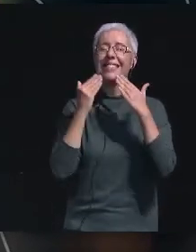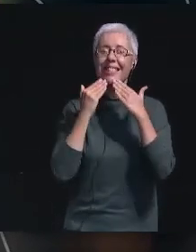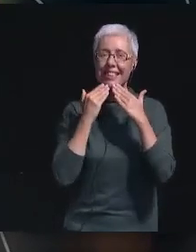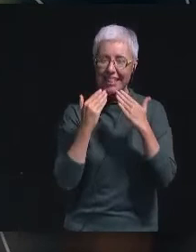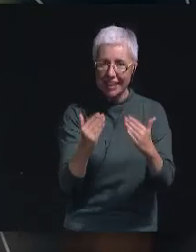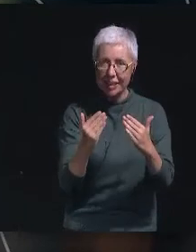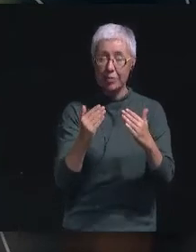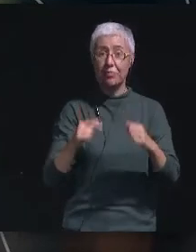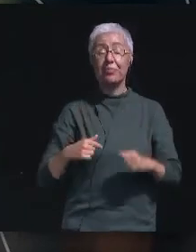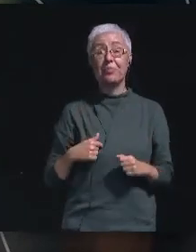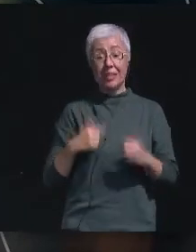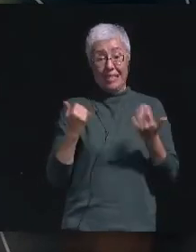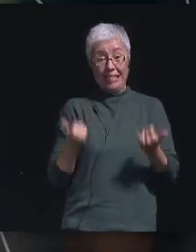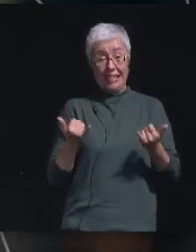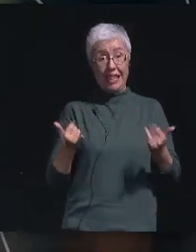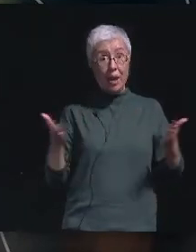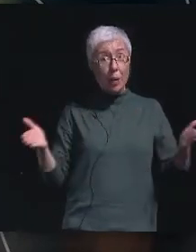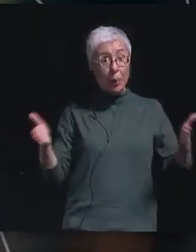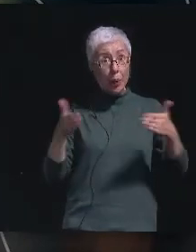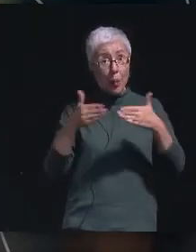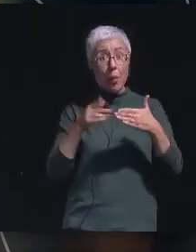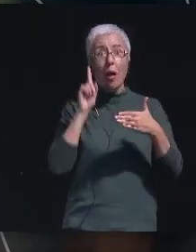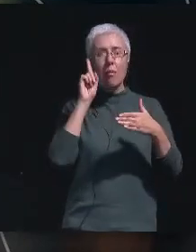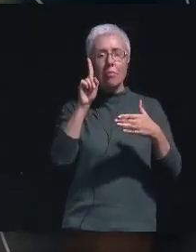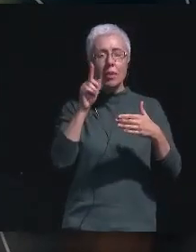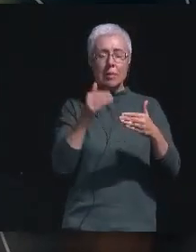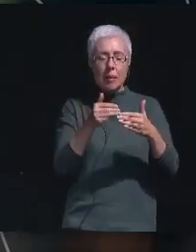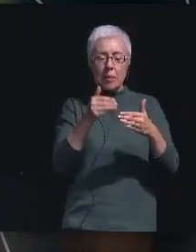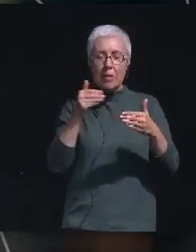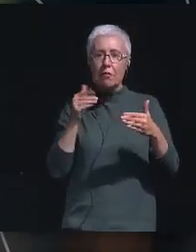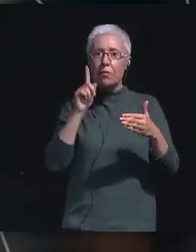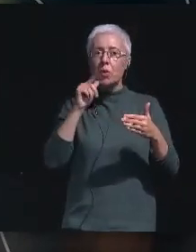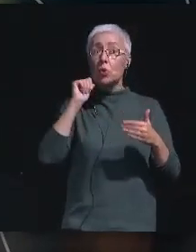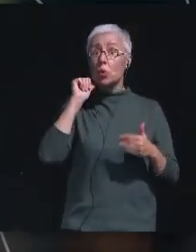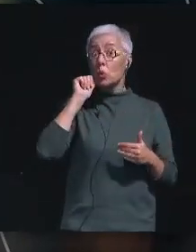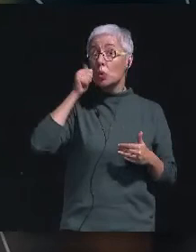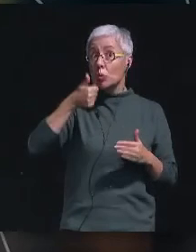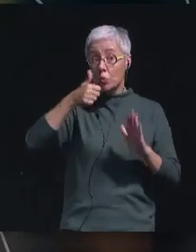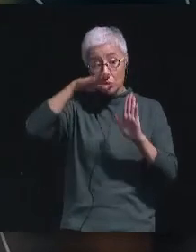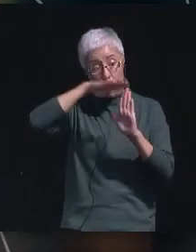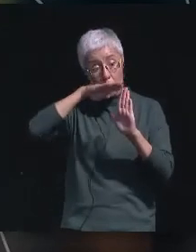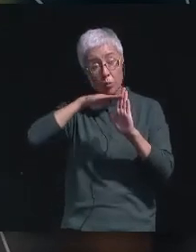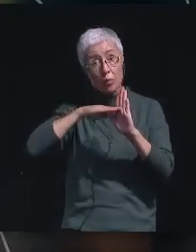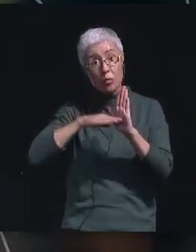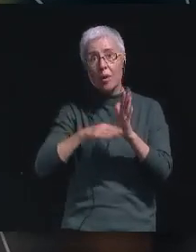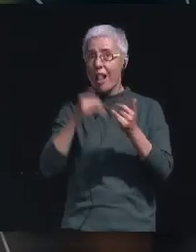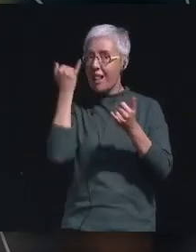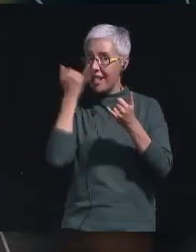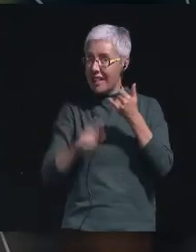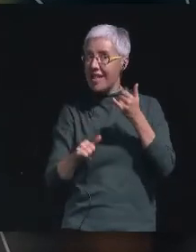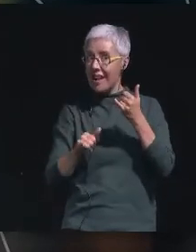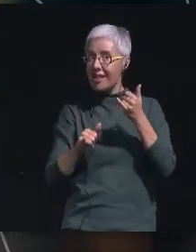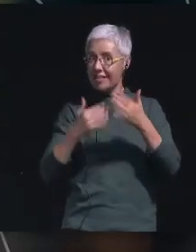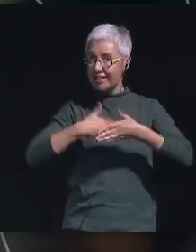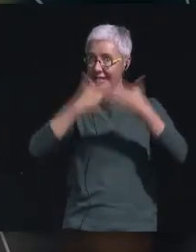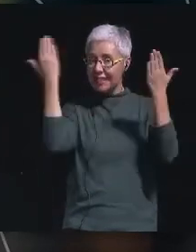participación. Antes de acabar, Maite, me gustaría que nos hicieras un poco un repaso de lo que vamos a ver en el día de mañana, el último día del Impact Forum.